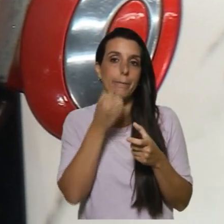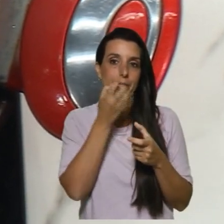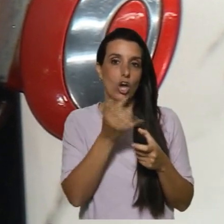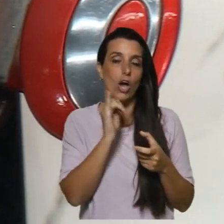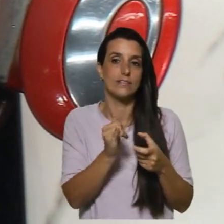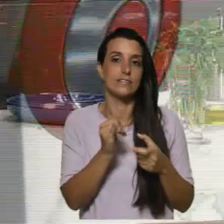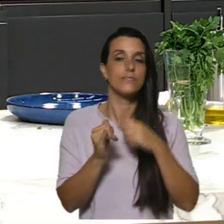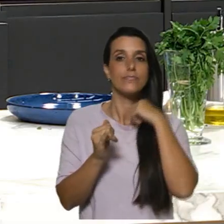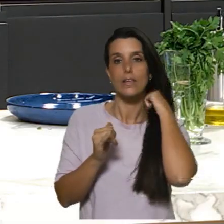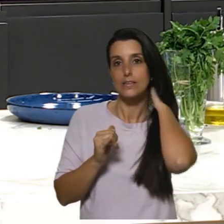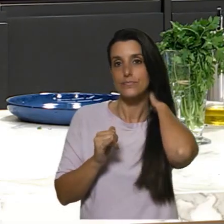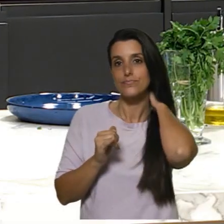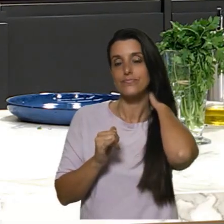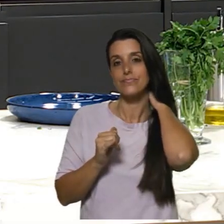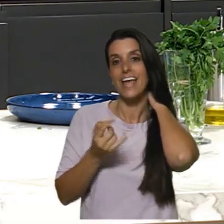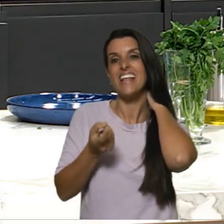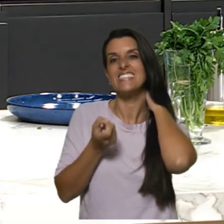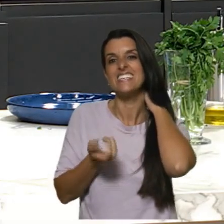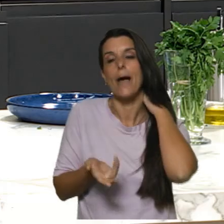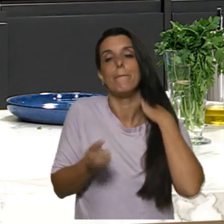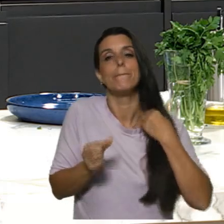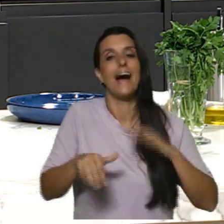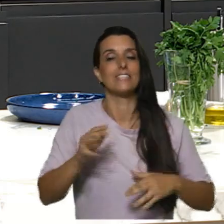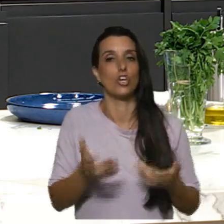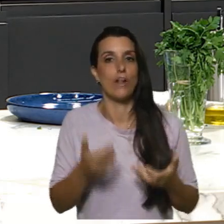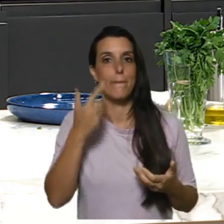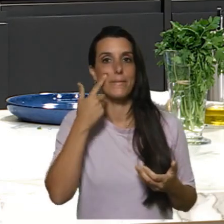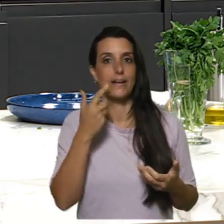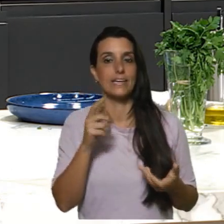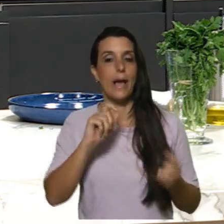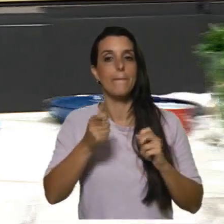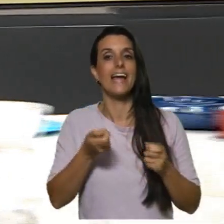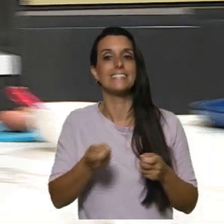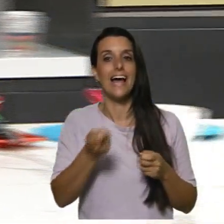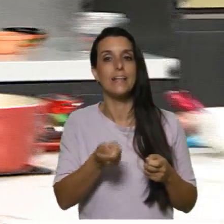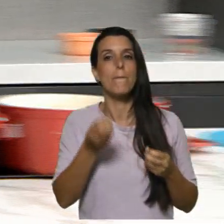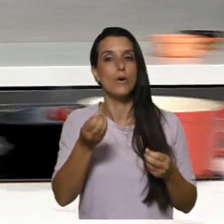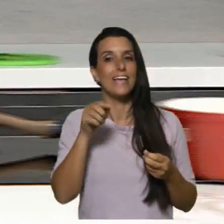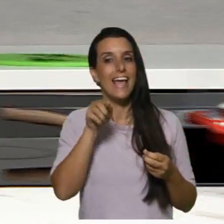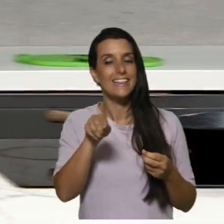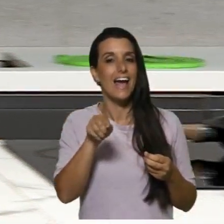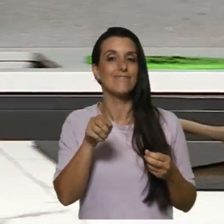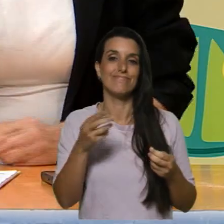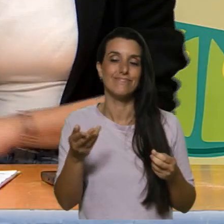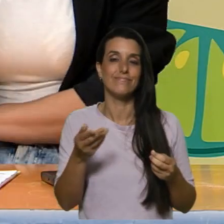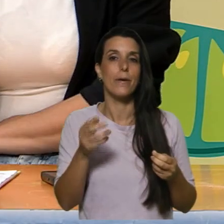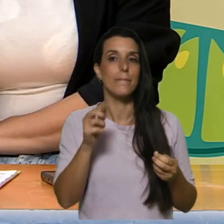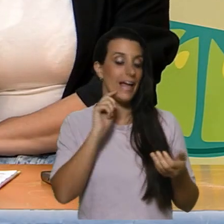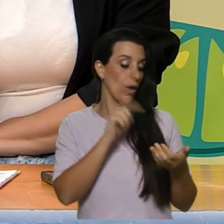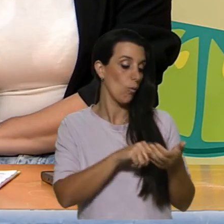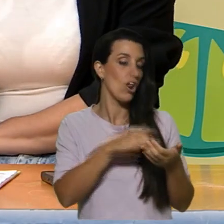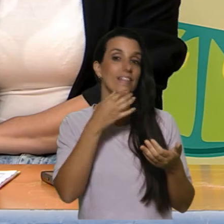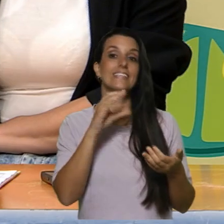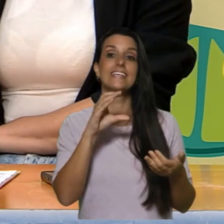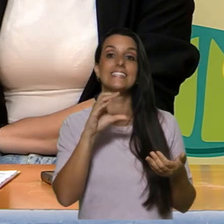te quedas corto. Sí. ¿No? Tenés que darle ahí un poquito de tiempo. Mira, voy a cambiar de sartén porque me parece que acá. Miren qué bueno lo que nos dice